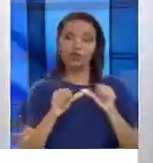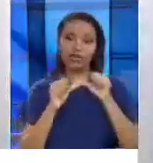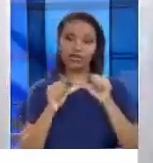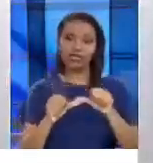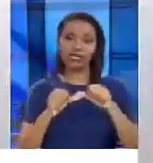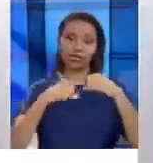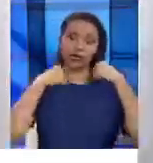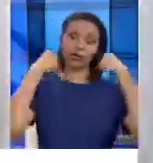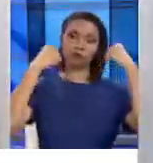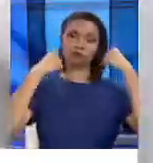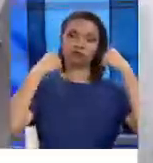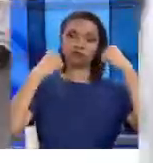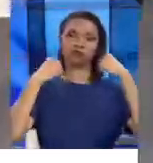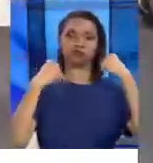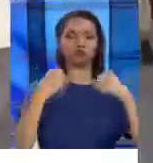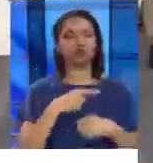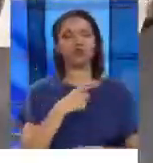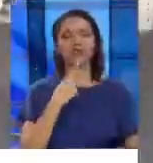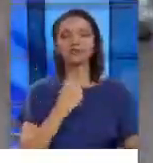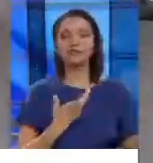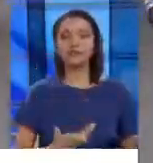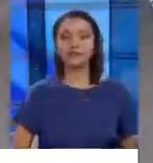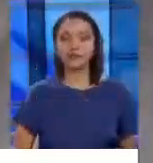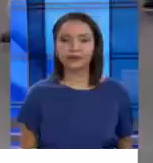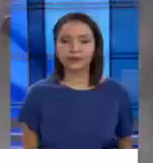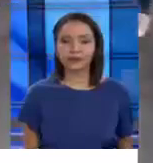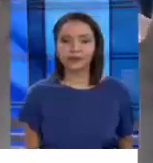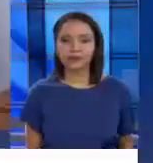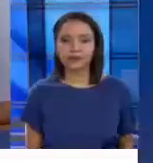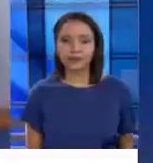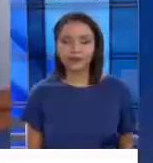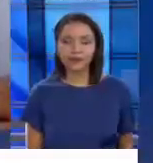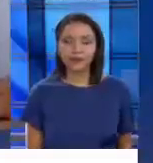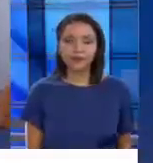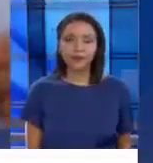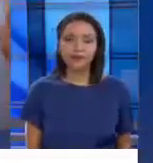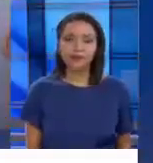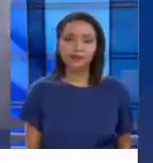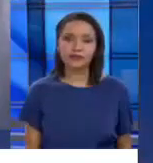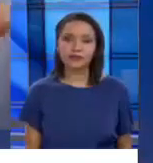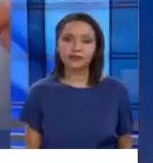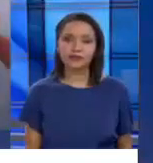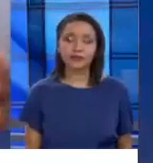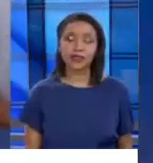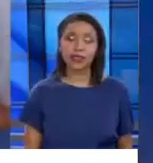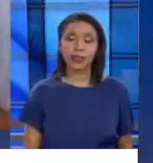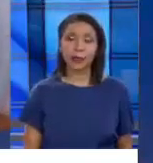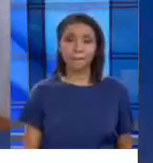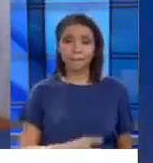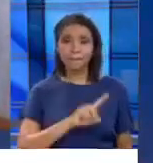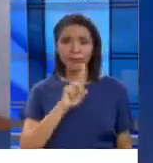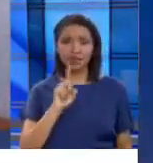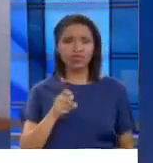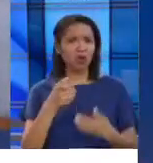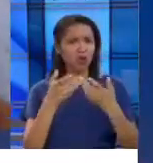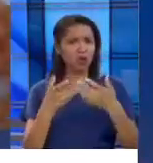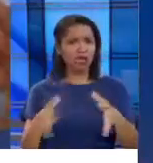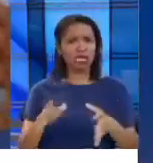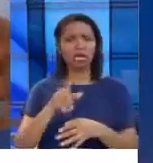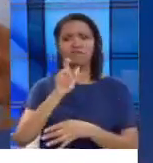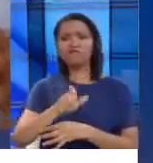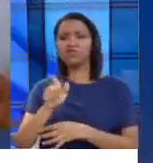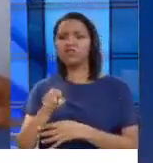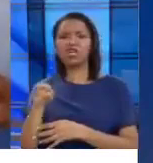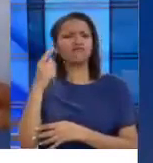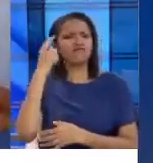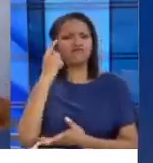Escuchemos parte de lo que ellos destacaron más temprano. ¿Sabes cuál es el clamor? Pregúntale a cualquier colonense. ¿Cuál es el clamor